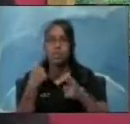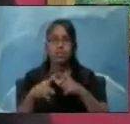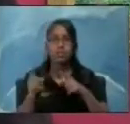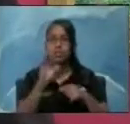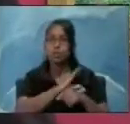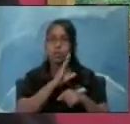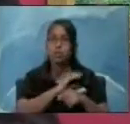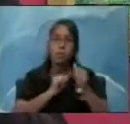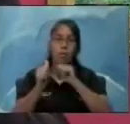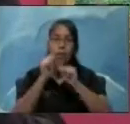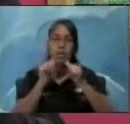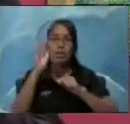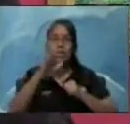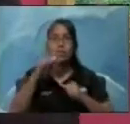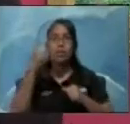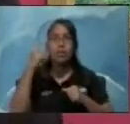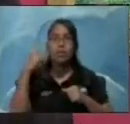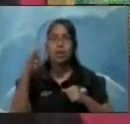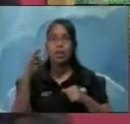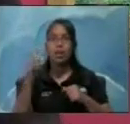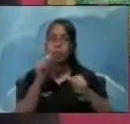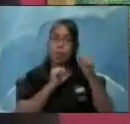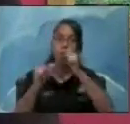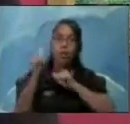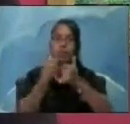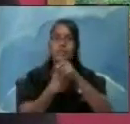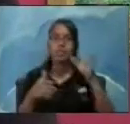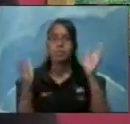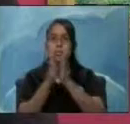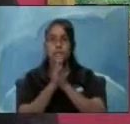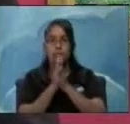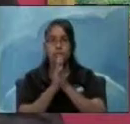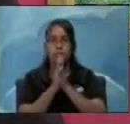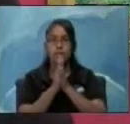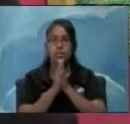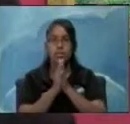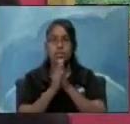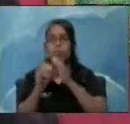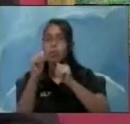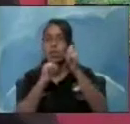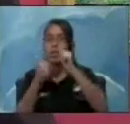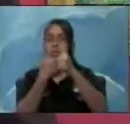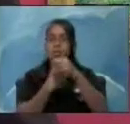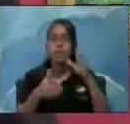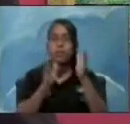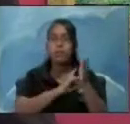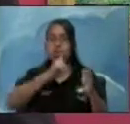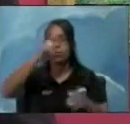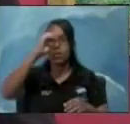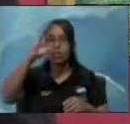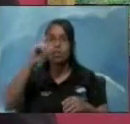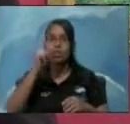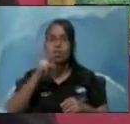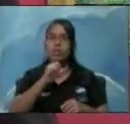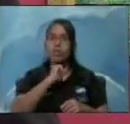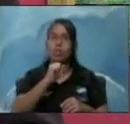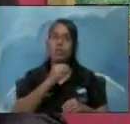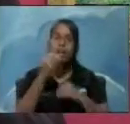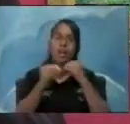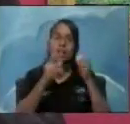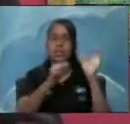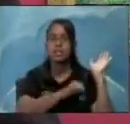tomado estaban por supuesto Borrachos del Espíritu Santo Eso sí estaba borracho del espíritu de Dios Y eso es lo que hace el